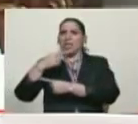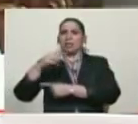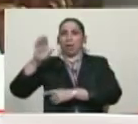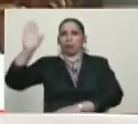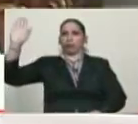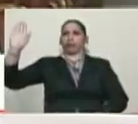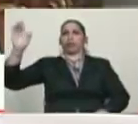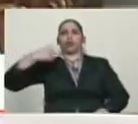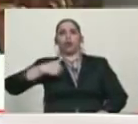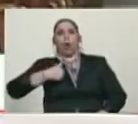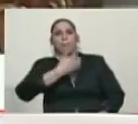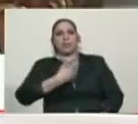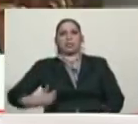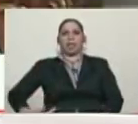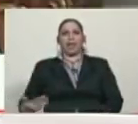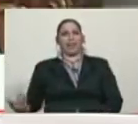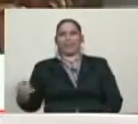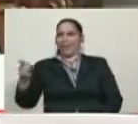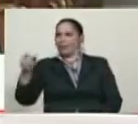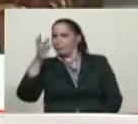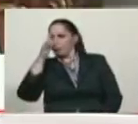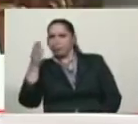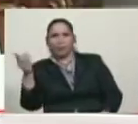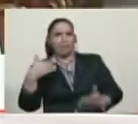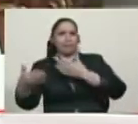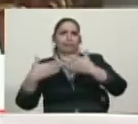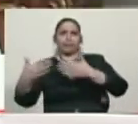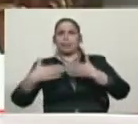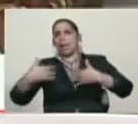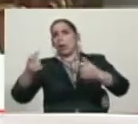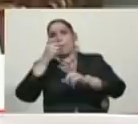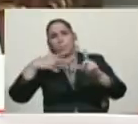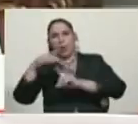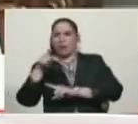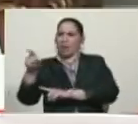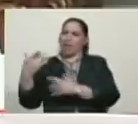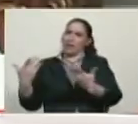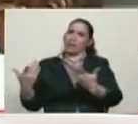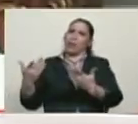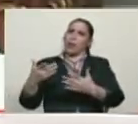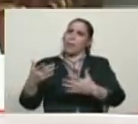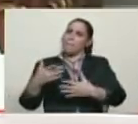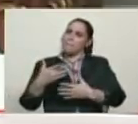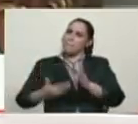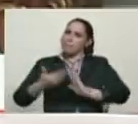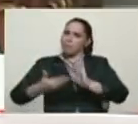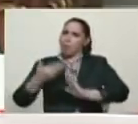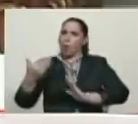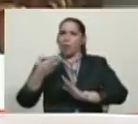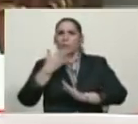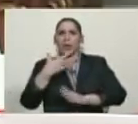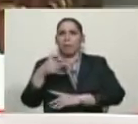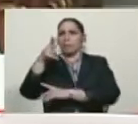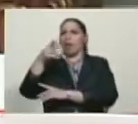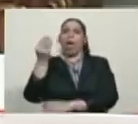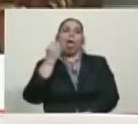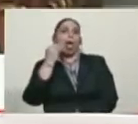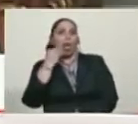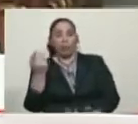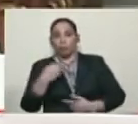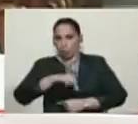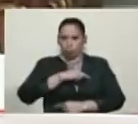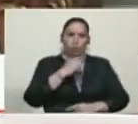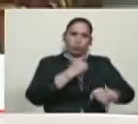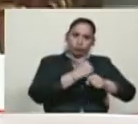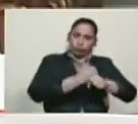mira como un show a yo no le importa la salud del pueblo le importa es una transmisión en vivo por redes sociales una estupidez nosotros a trabajar